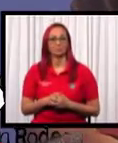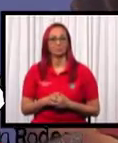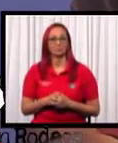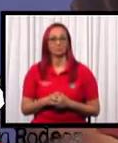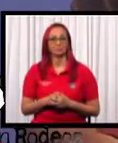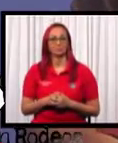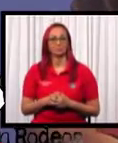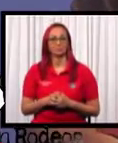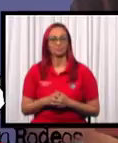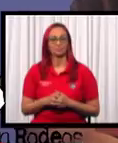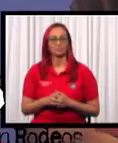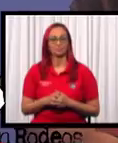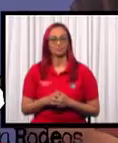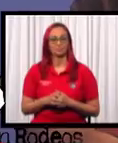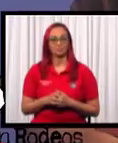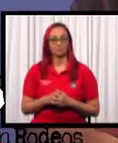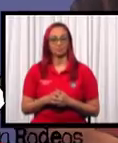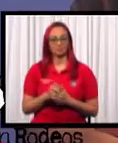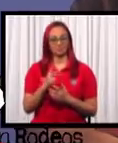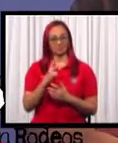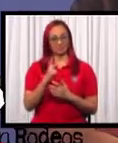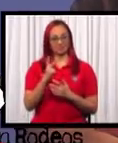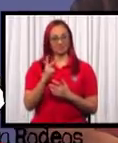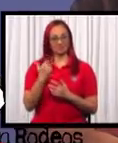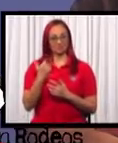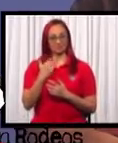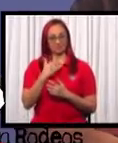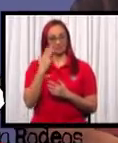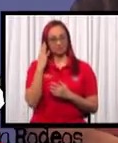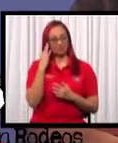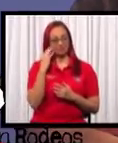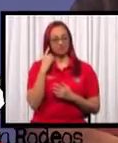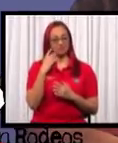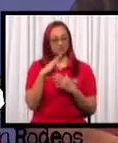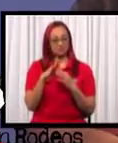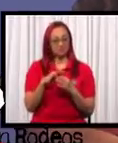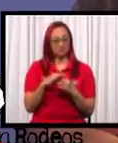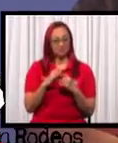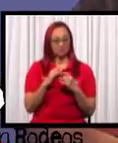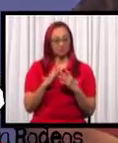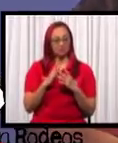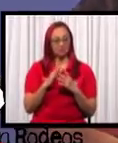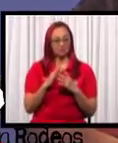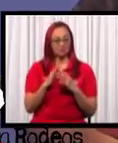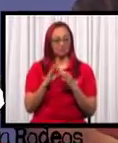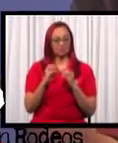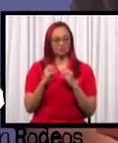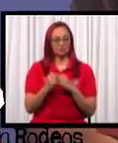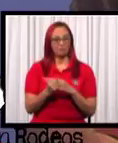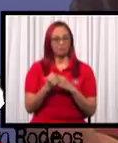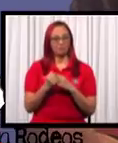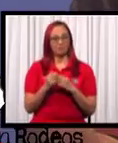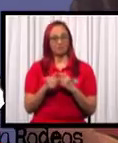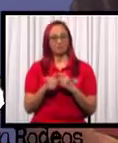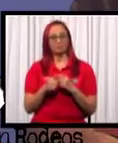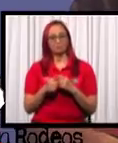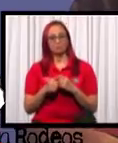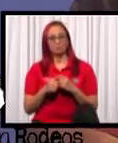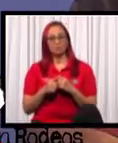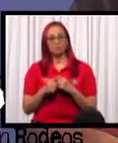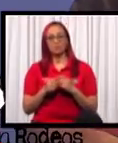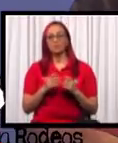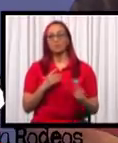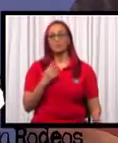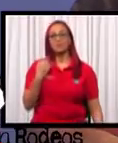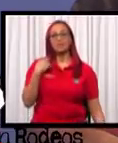Y fueron tres ministras las que causaron el deterioro más fuerte de todo, que era la ministra en